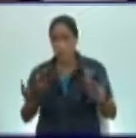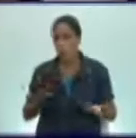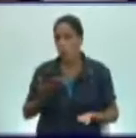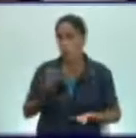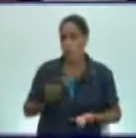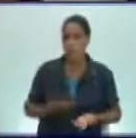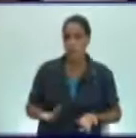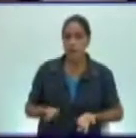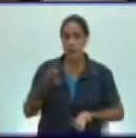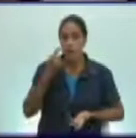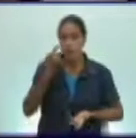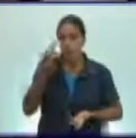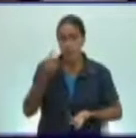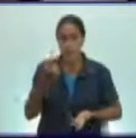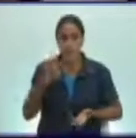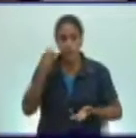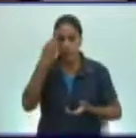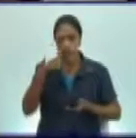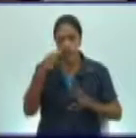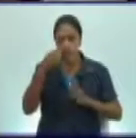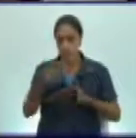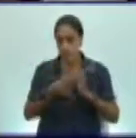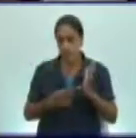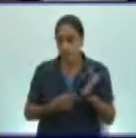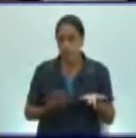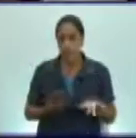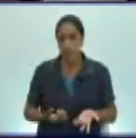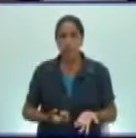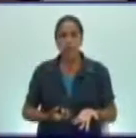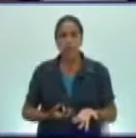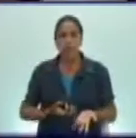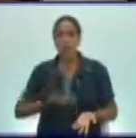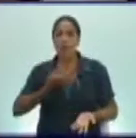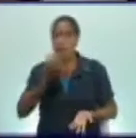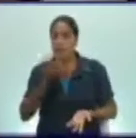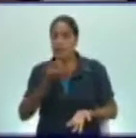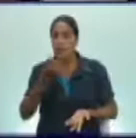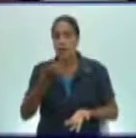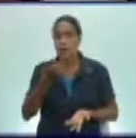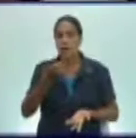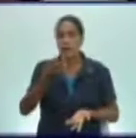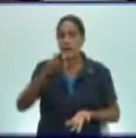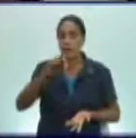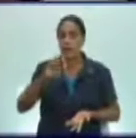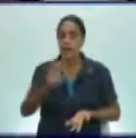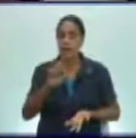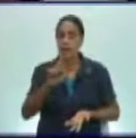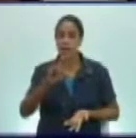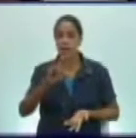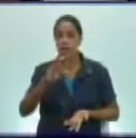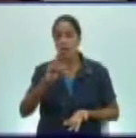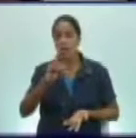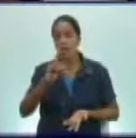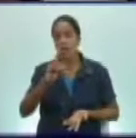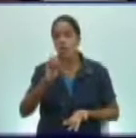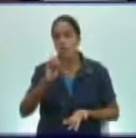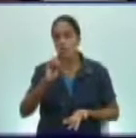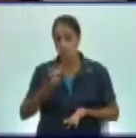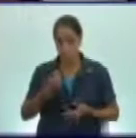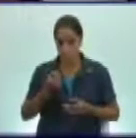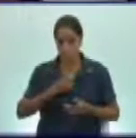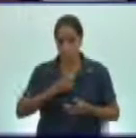visto hasta ahora las características que definen a los anélidos. Ahora quisiera compartir con